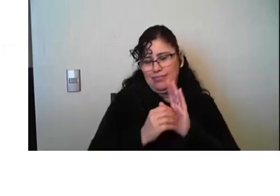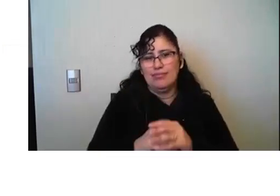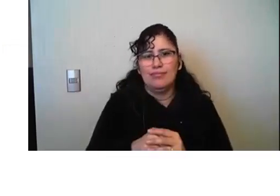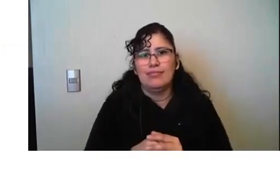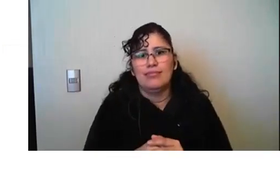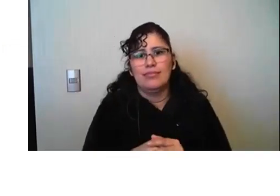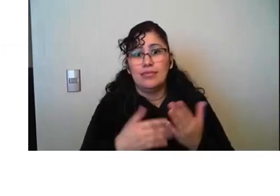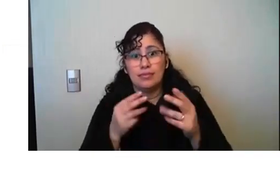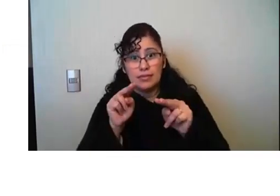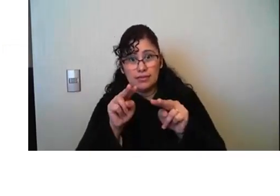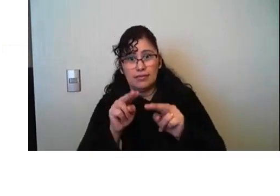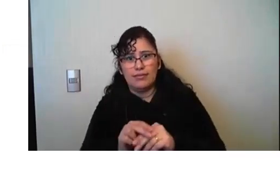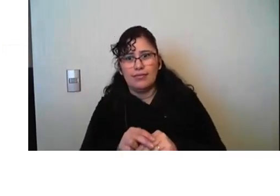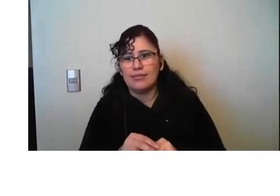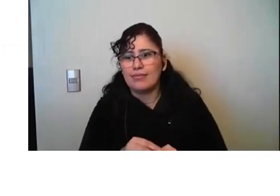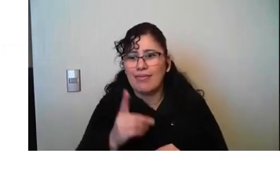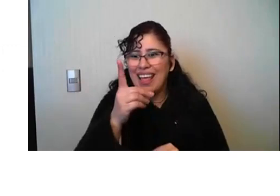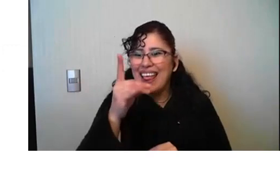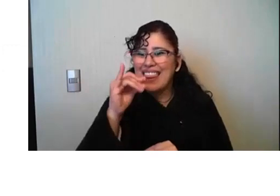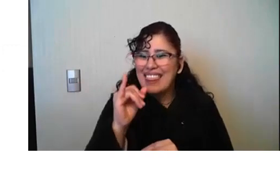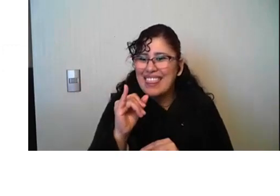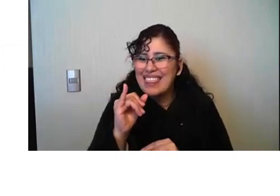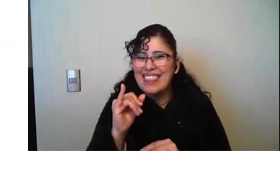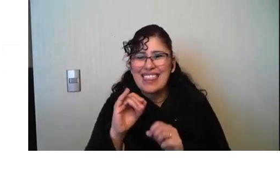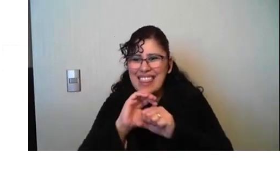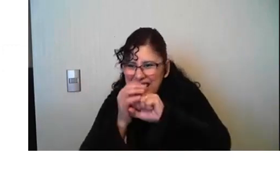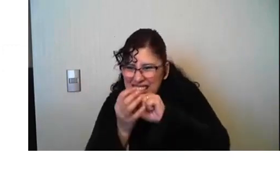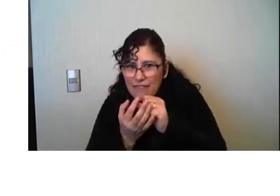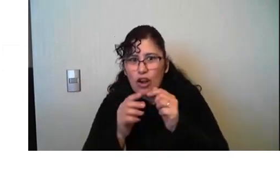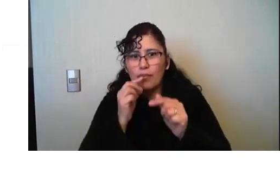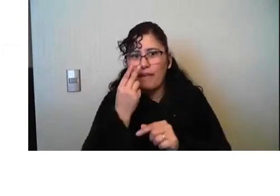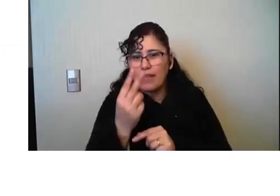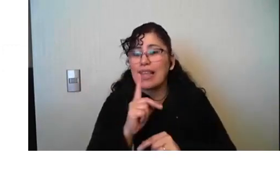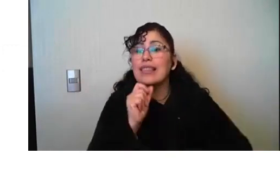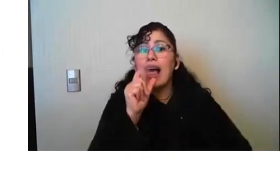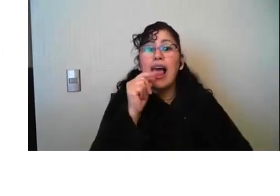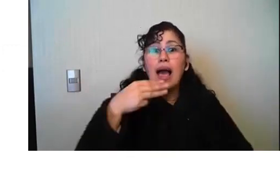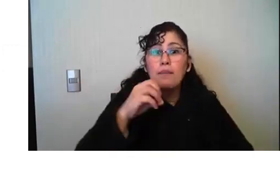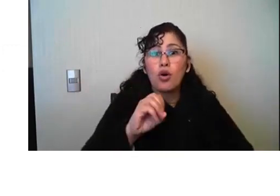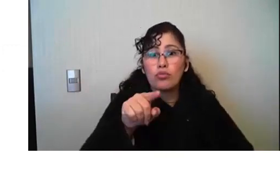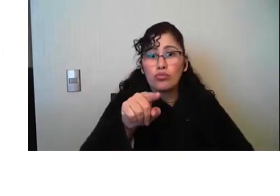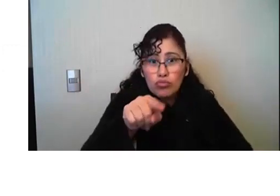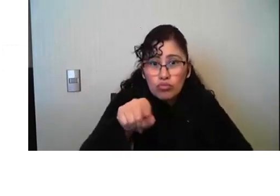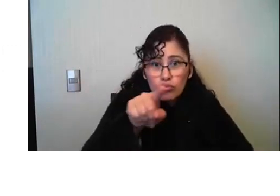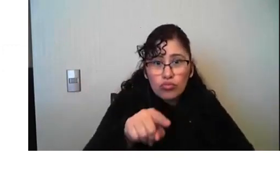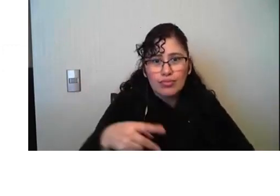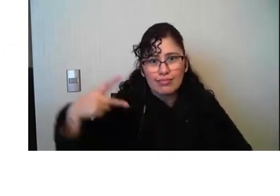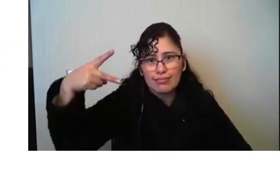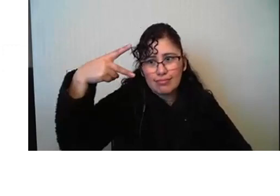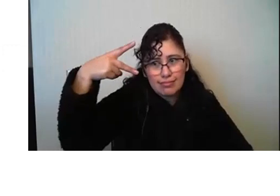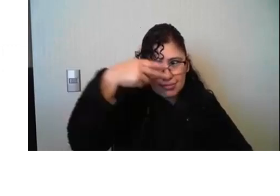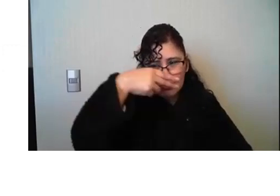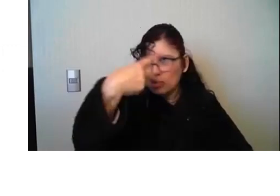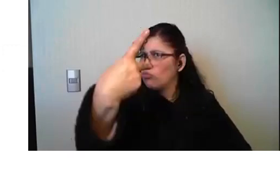Bueno, acá está el diencéfalo, ¿sí? Acá está el tálamo, en el corte sagital está el tálamo, esa corresponde a la